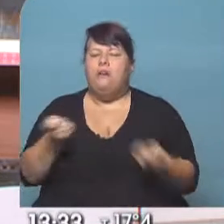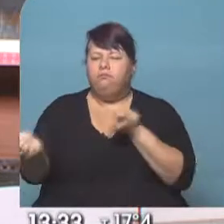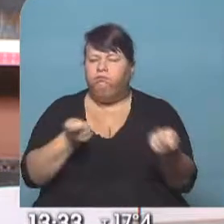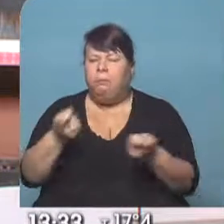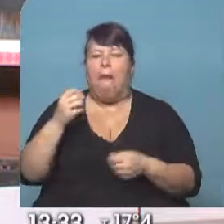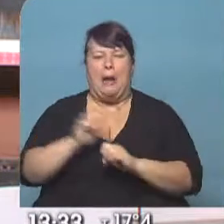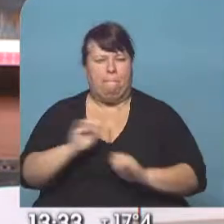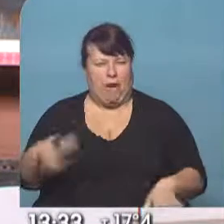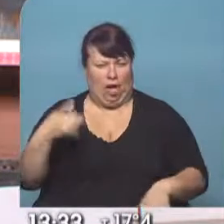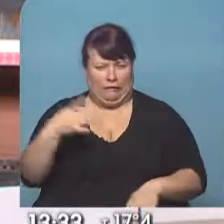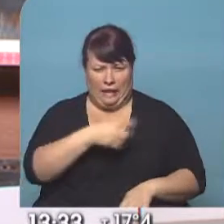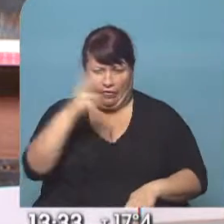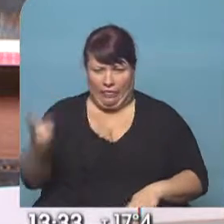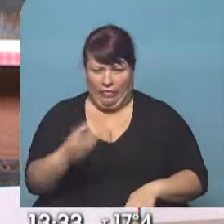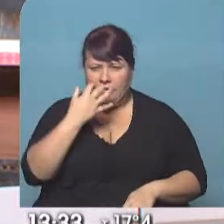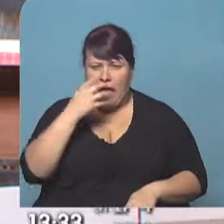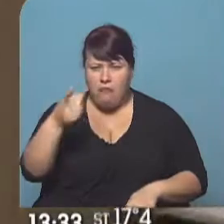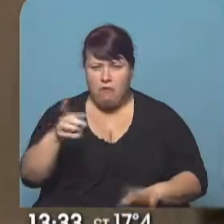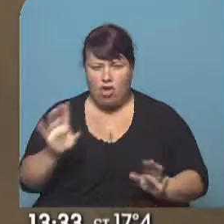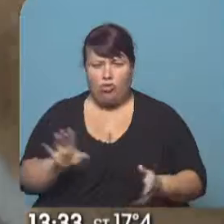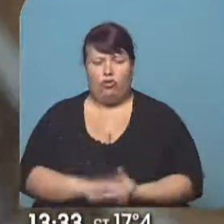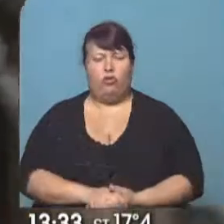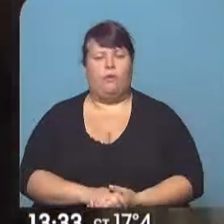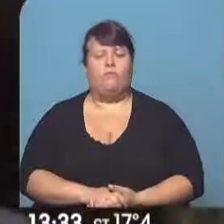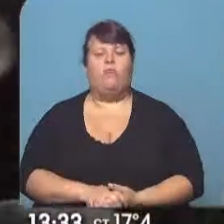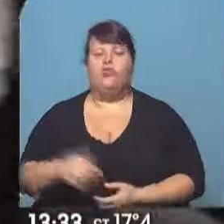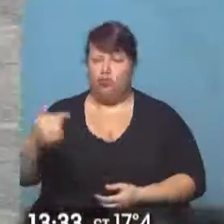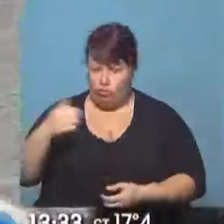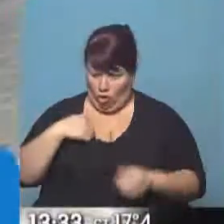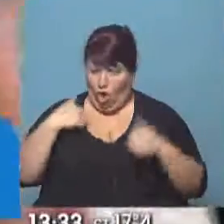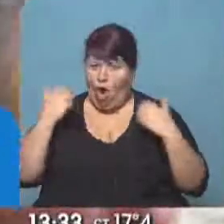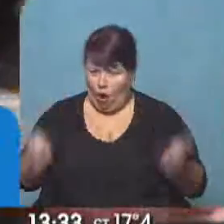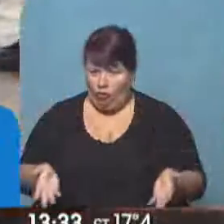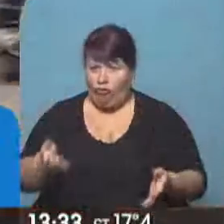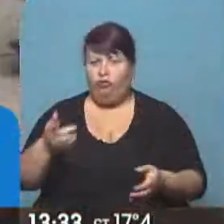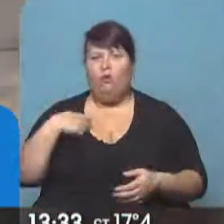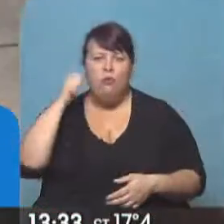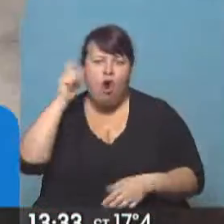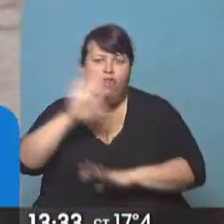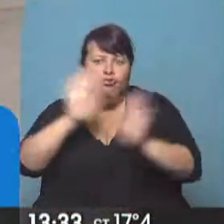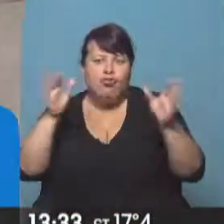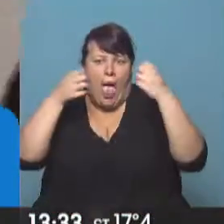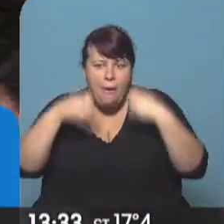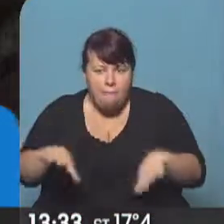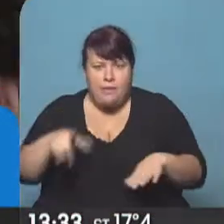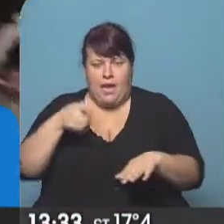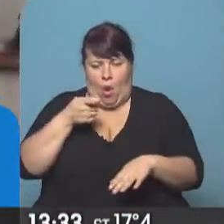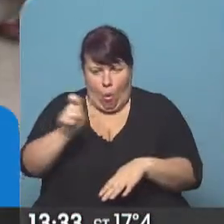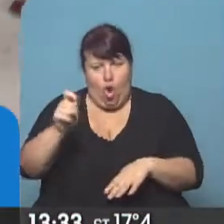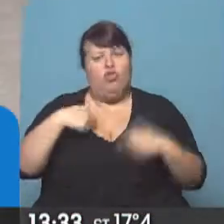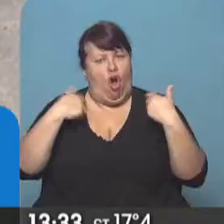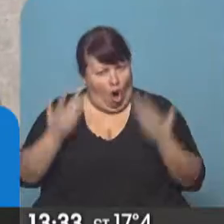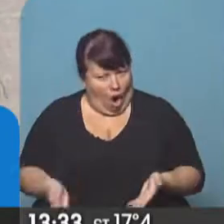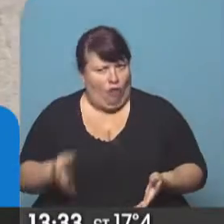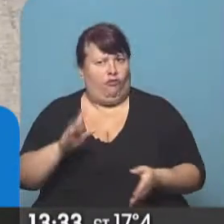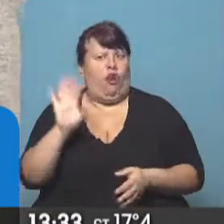que empeorara el servicio del Tren Sarmiento. Yo estoy conforme que hayamos empezado, conforme que